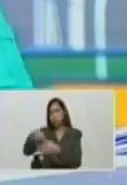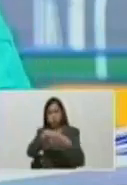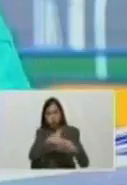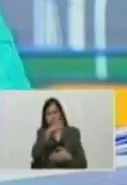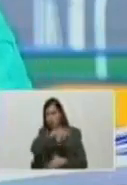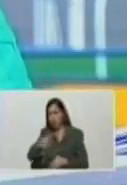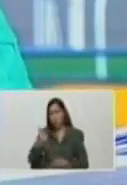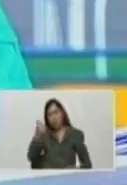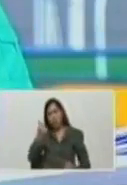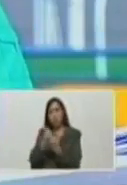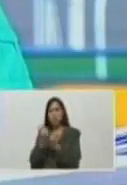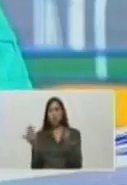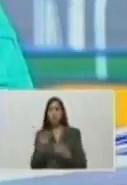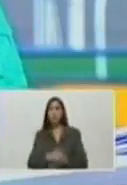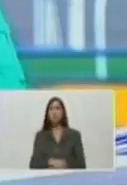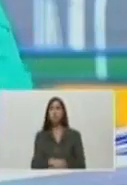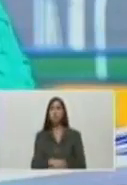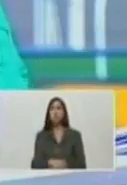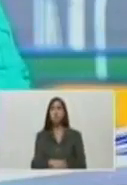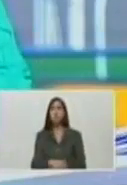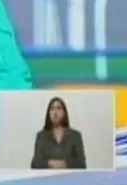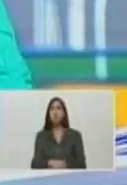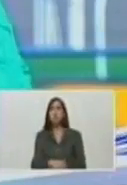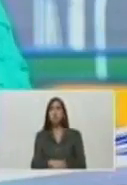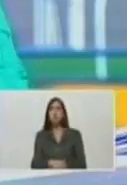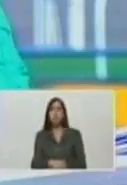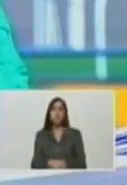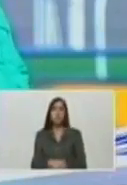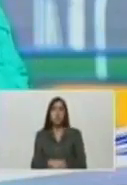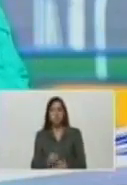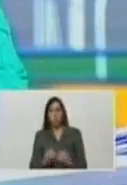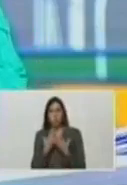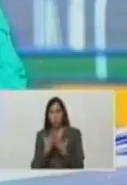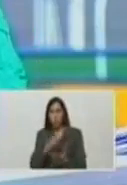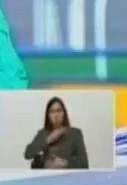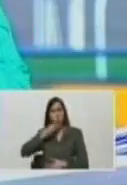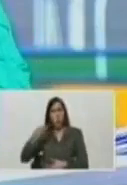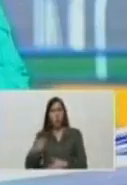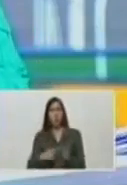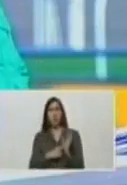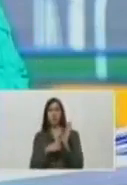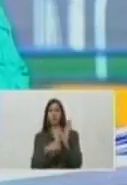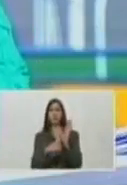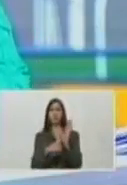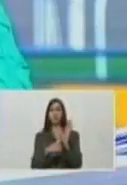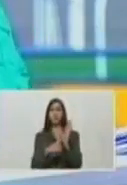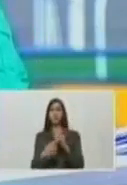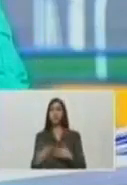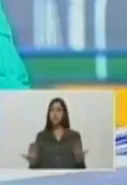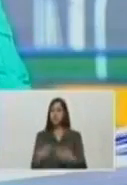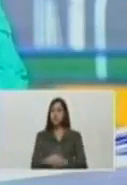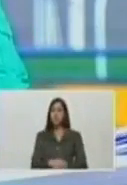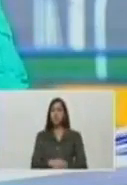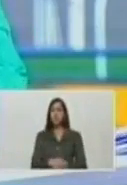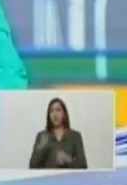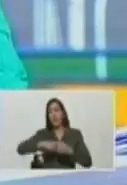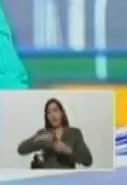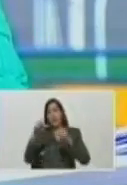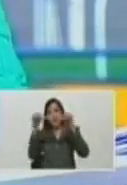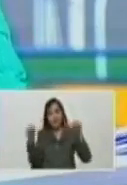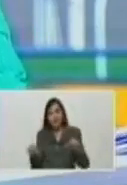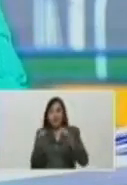de propina. Pero la esencia, eran muchachos que, bueno, estaban desertados del sistema